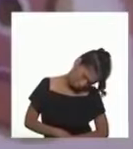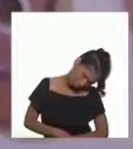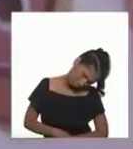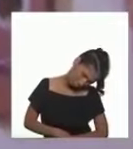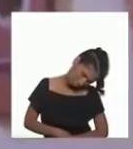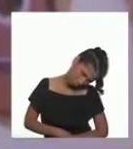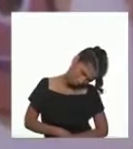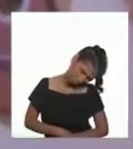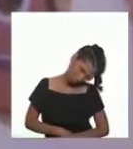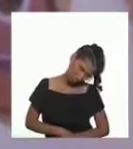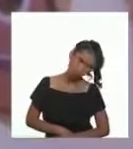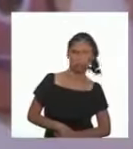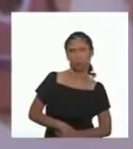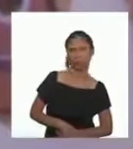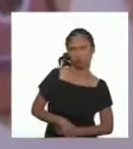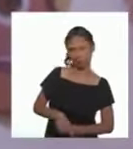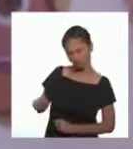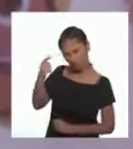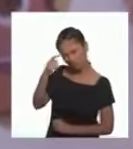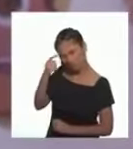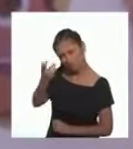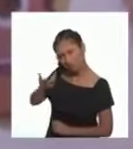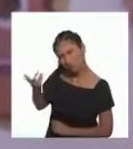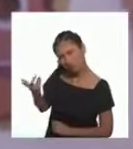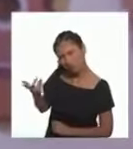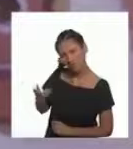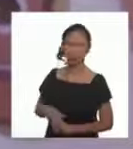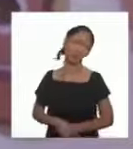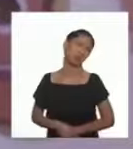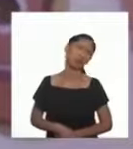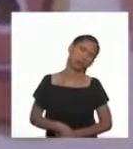¿En qué piensas tanto, Calcetín?